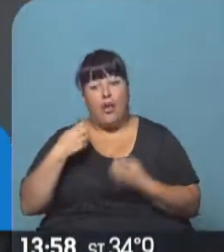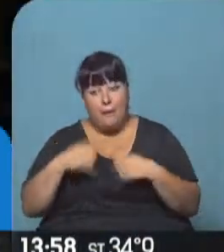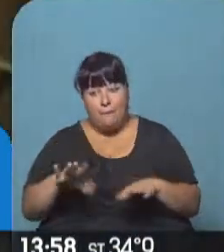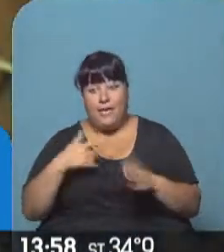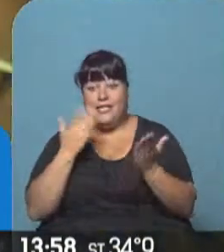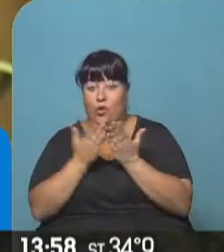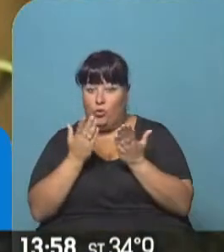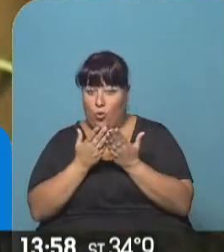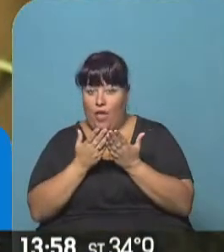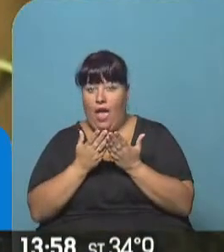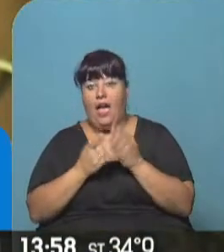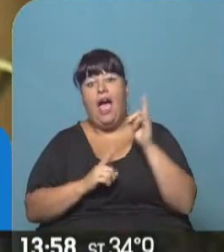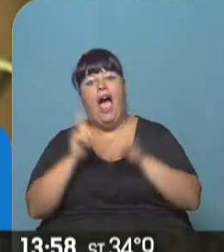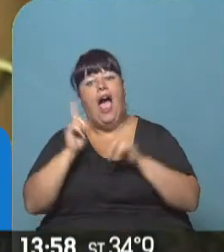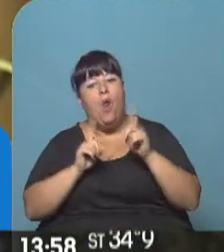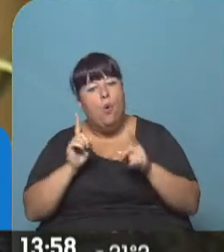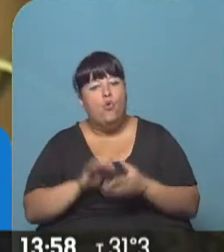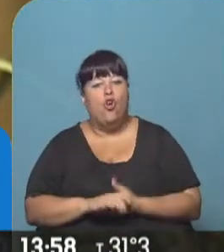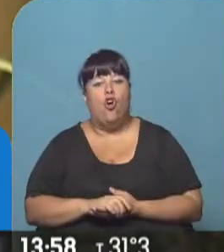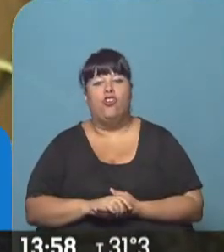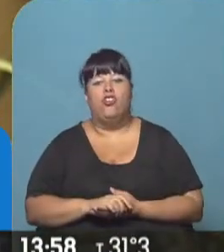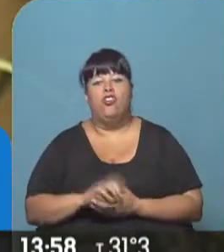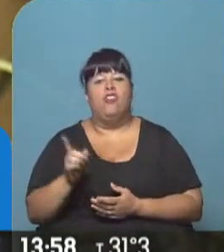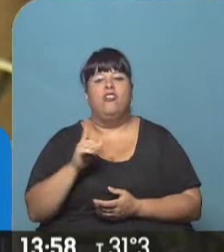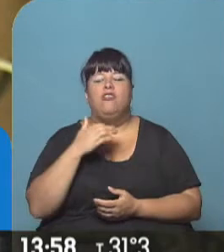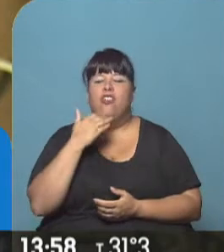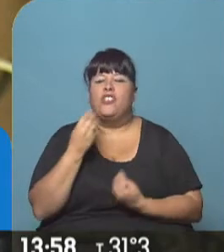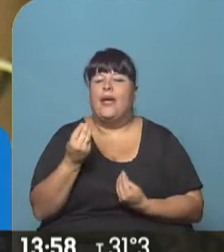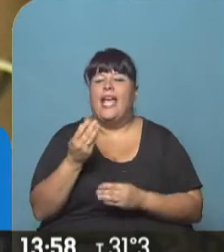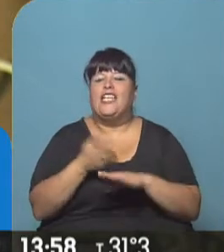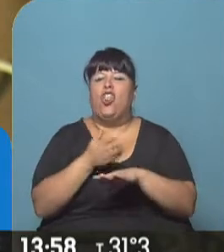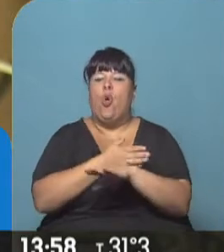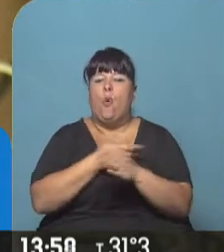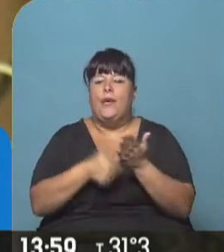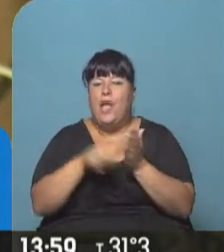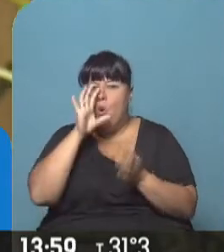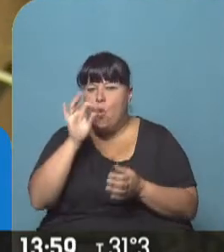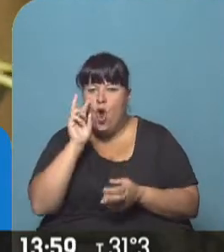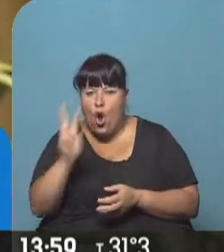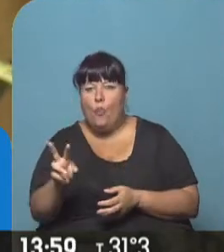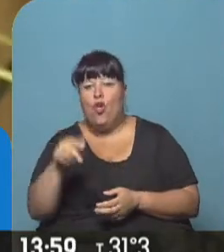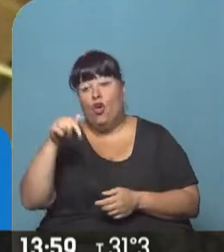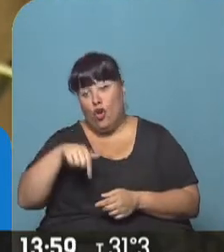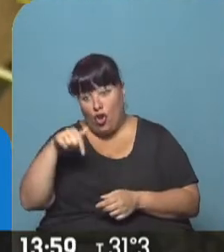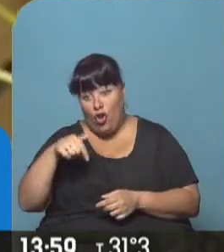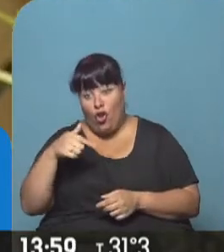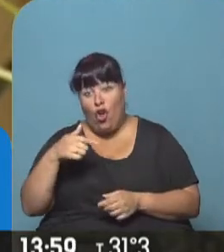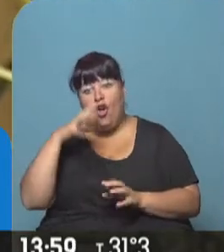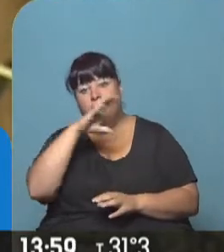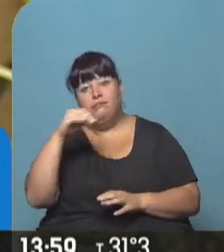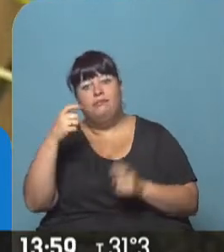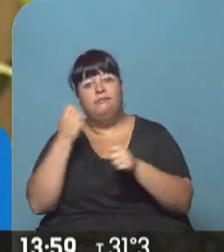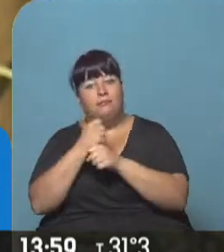materia, algunos no sabían lo que era un documental, no habían visto un documental y hoy hicieron una